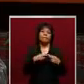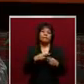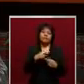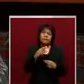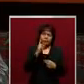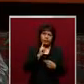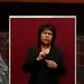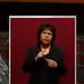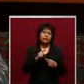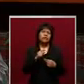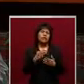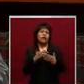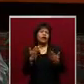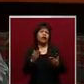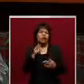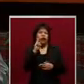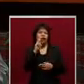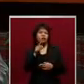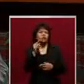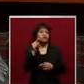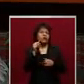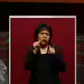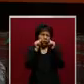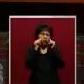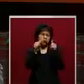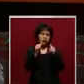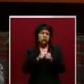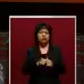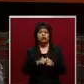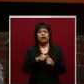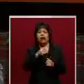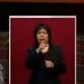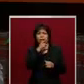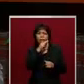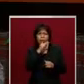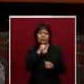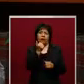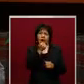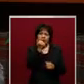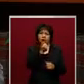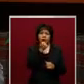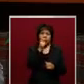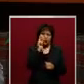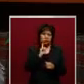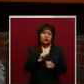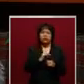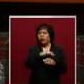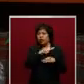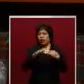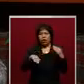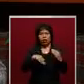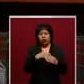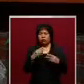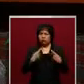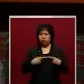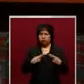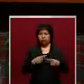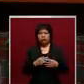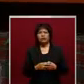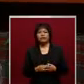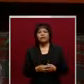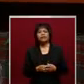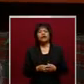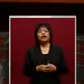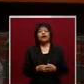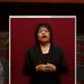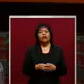que nos están escuchando, a los padres y madres de familia, tutores, alumnas y alumnos, y a la sociedad en general. Un